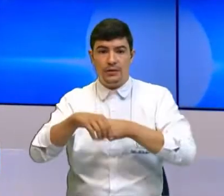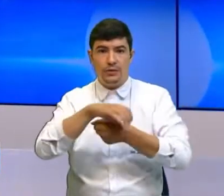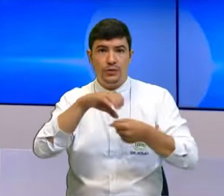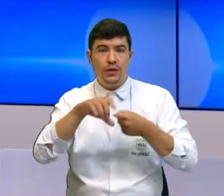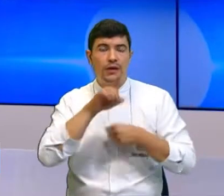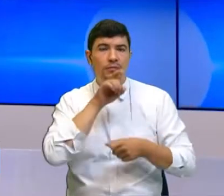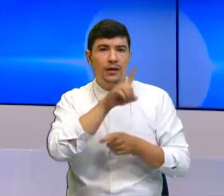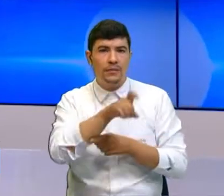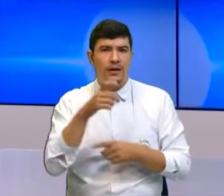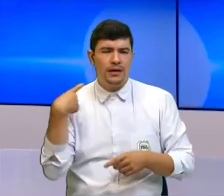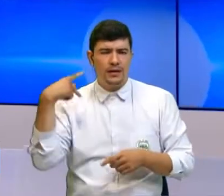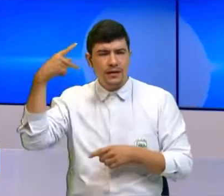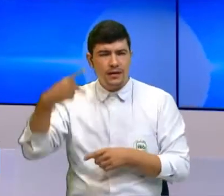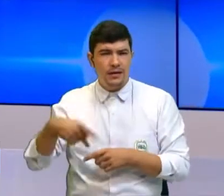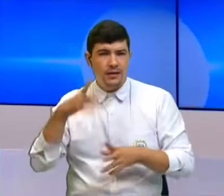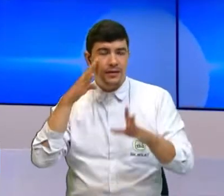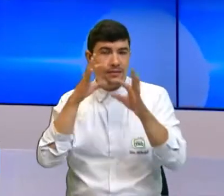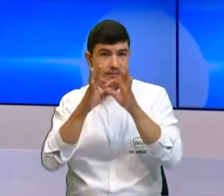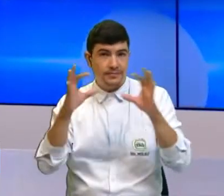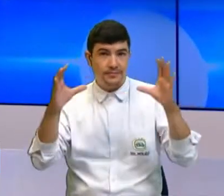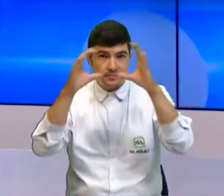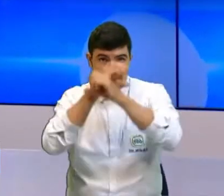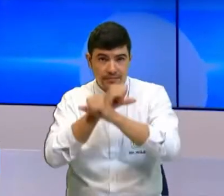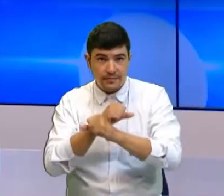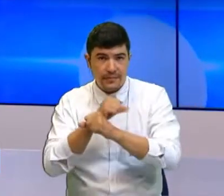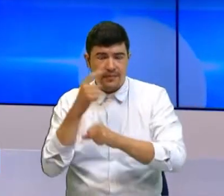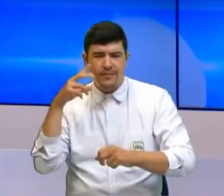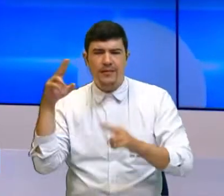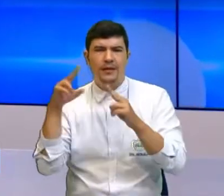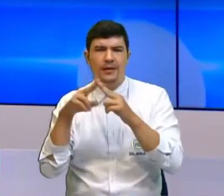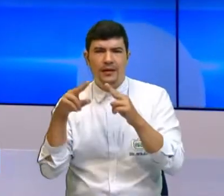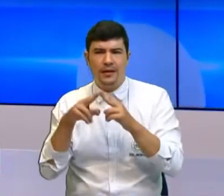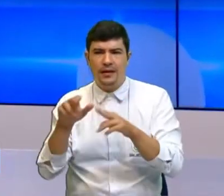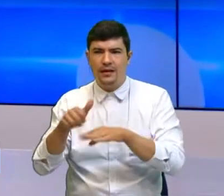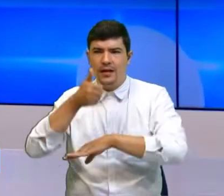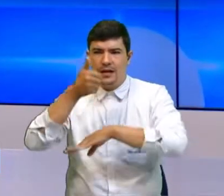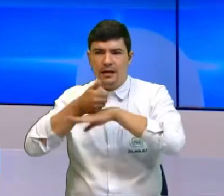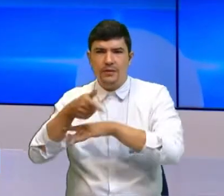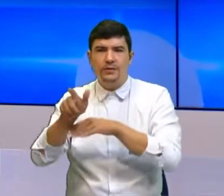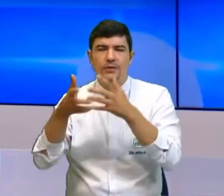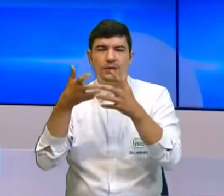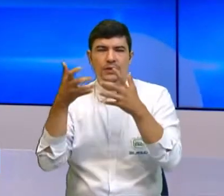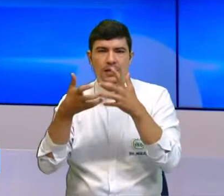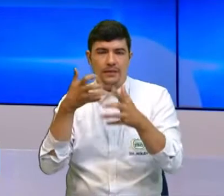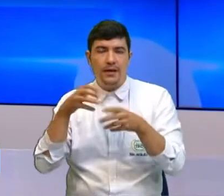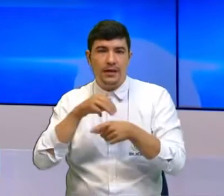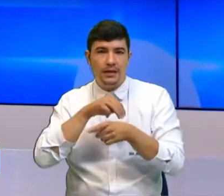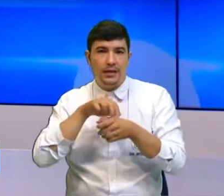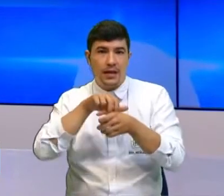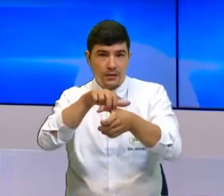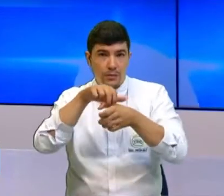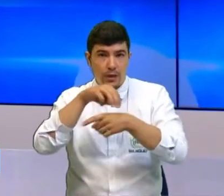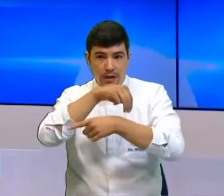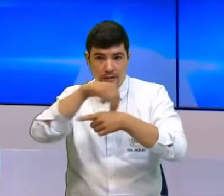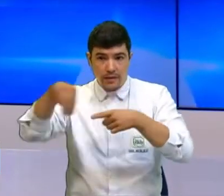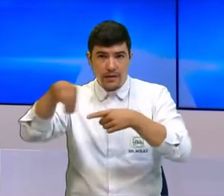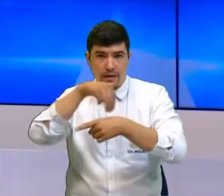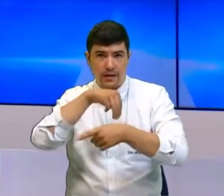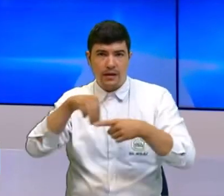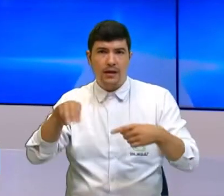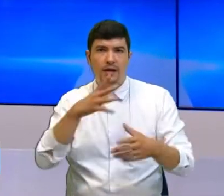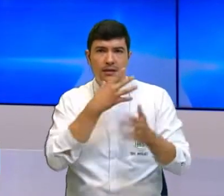en el recorrido de nuestro lente nocturno encontramos a los directivos del sistema de transporte masivo de bucaramanga metrolínea